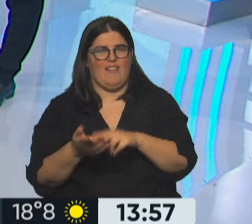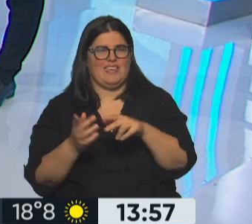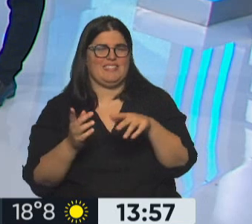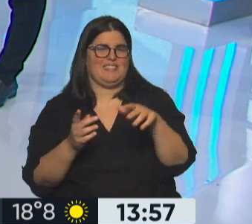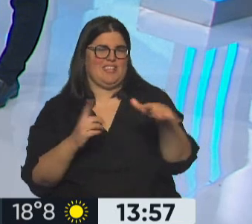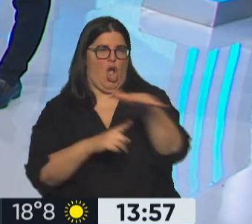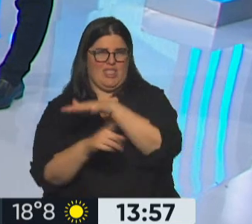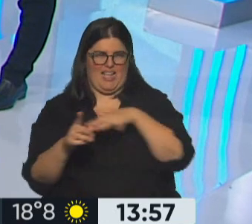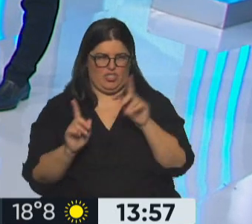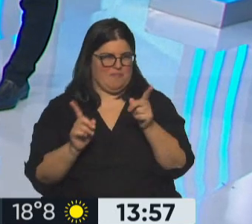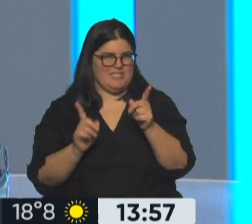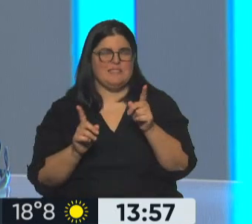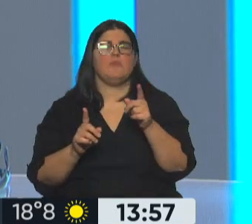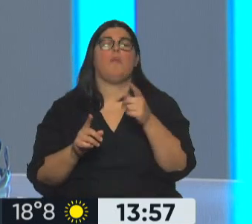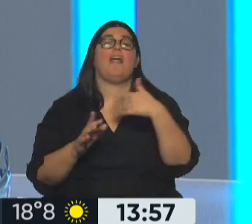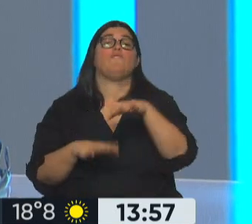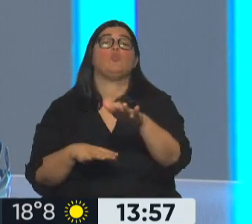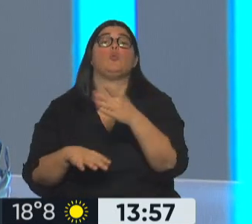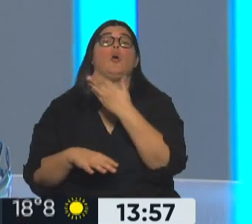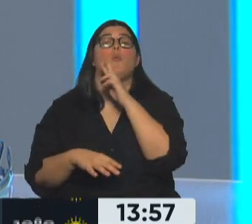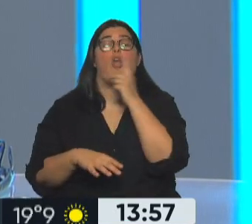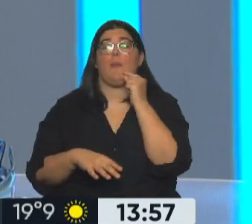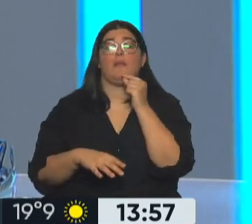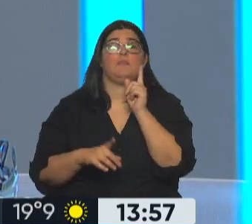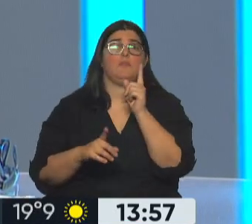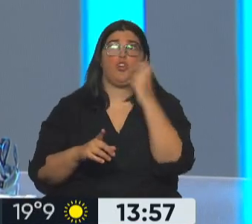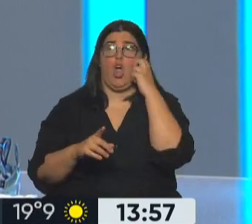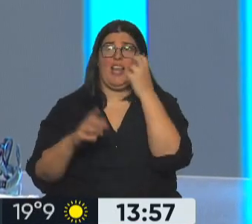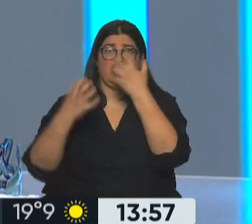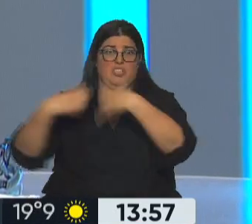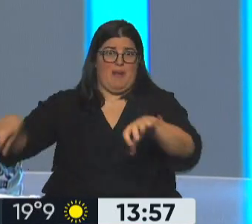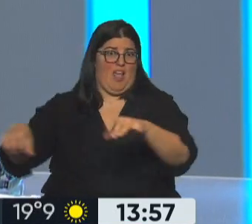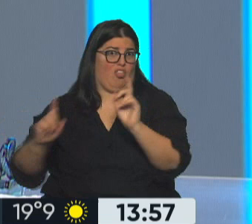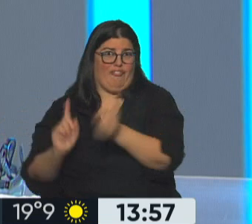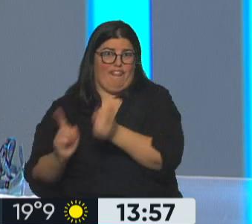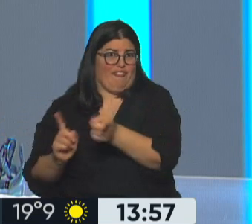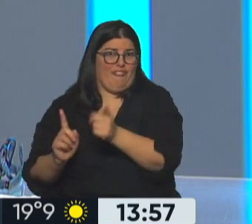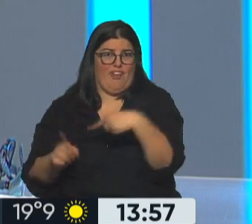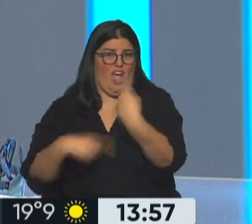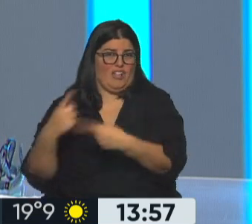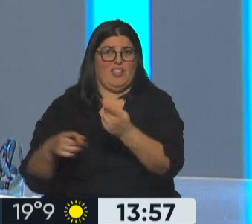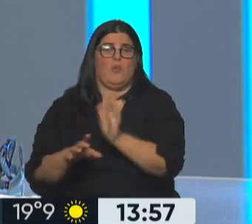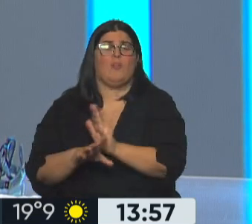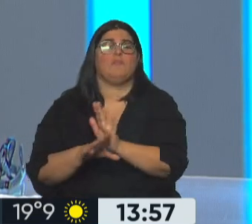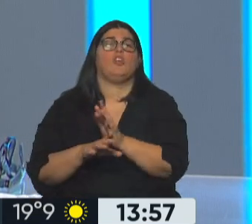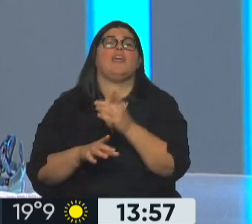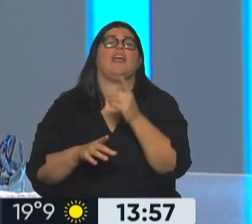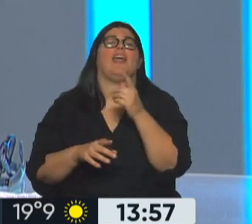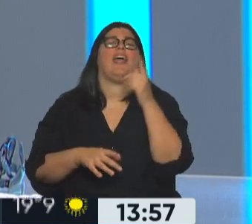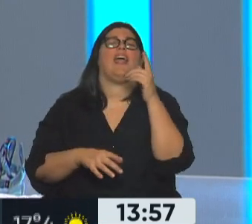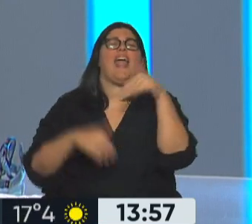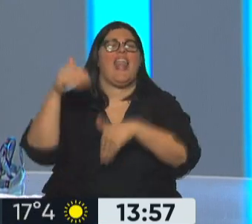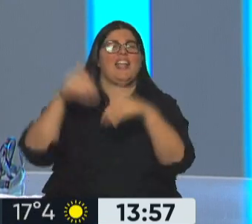el próximo presidente o presidenta es el escenario del Congreso fragmentado. Bueno, porque los números de las elecciones son los que más o